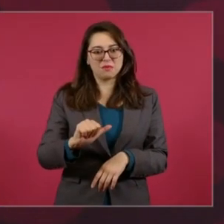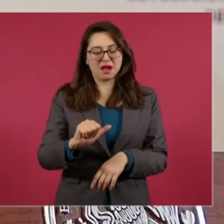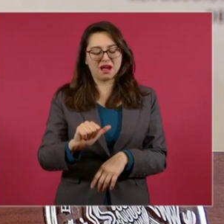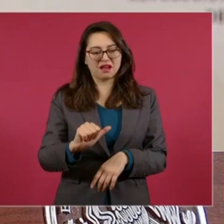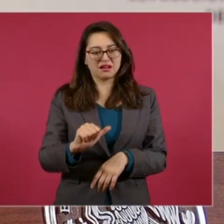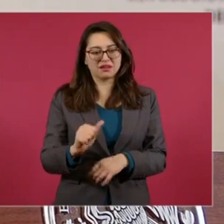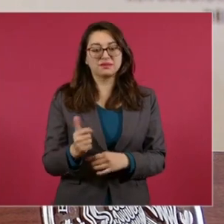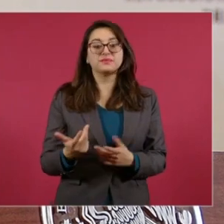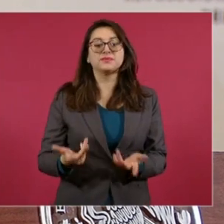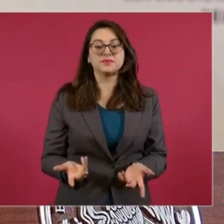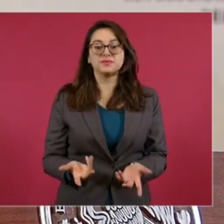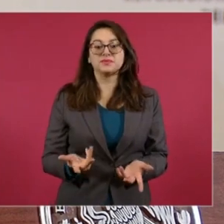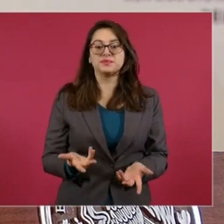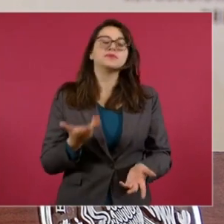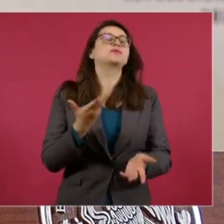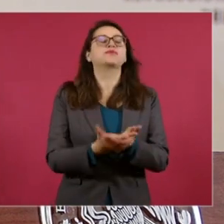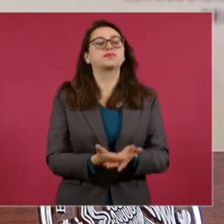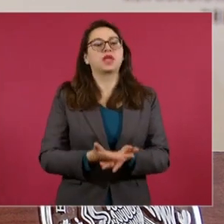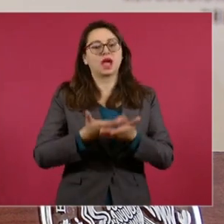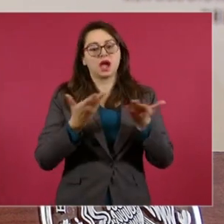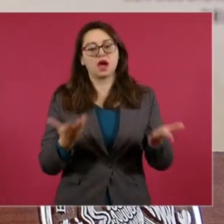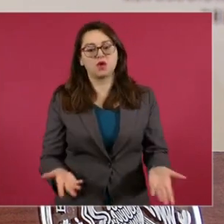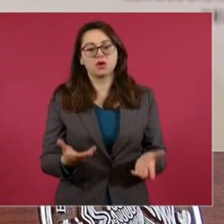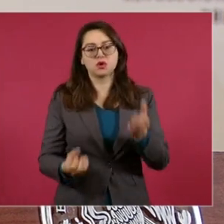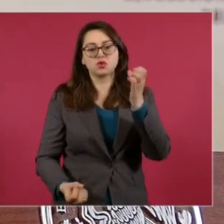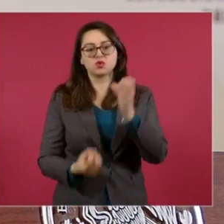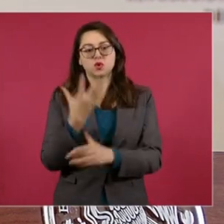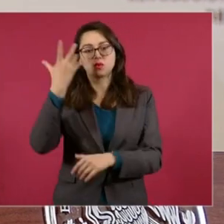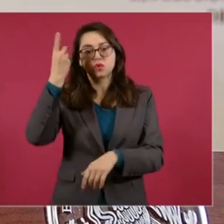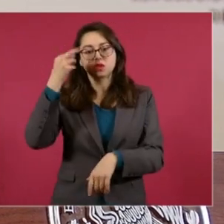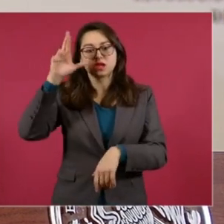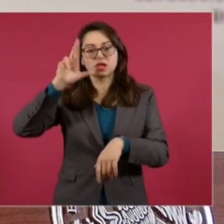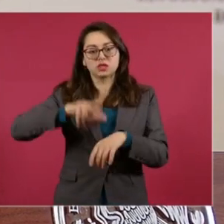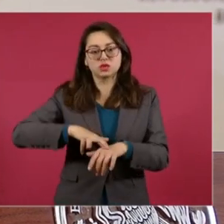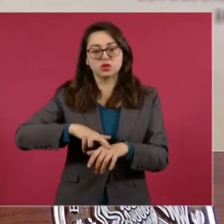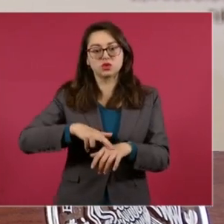está el camarada Samarripa.